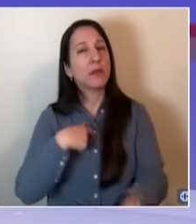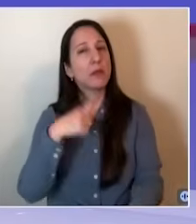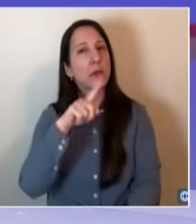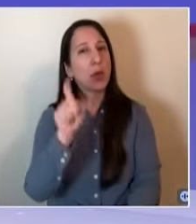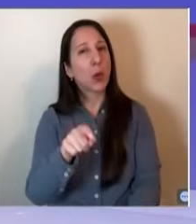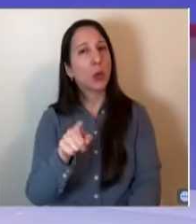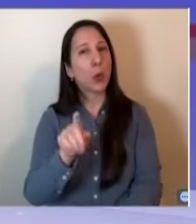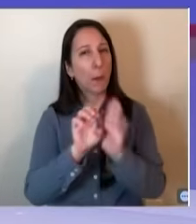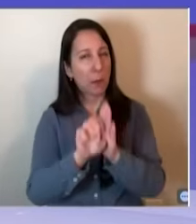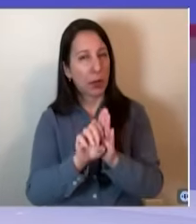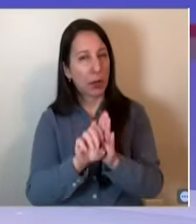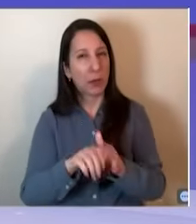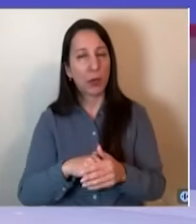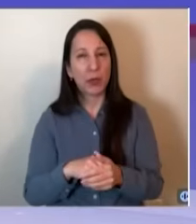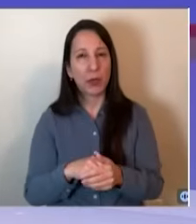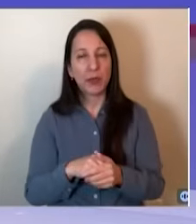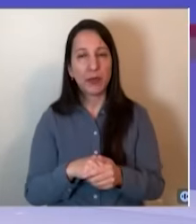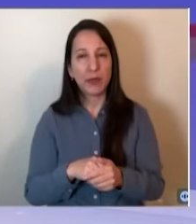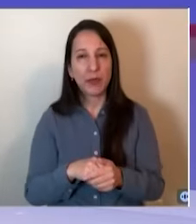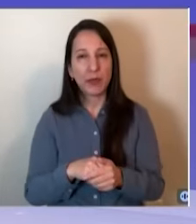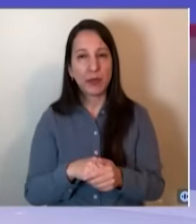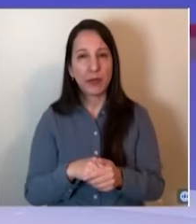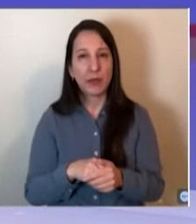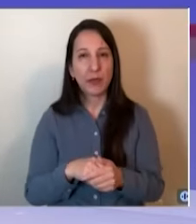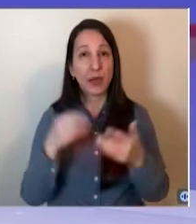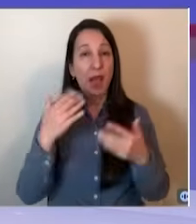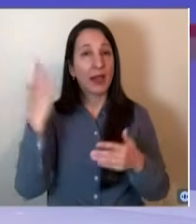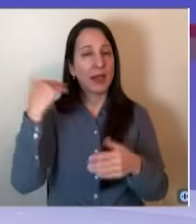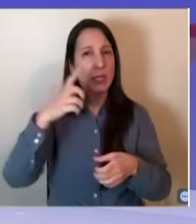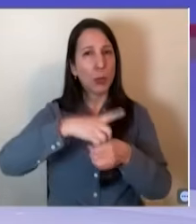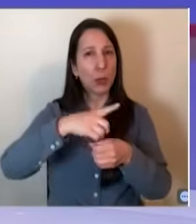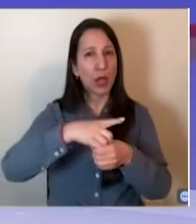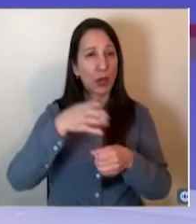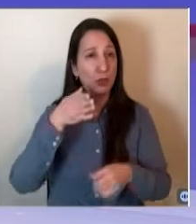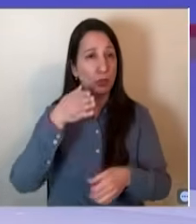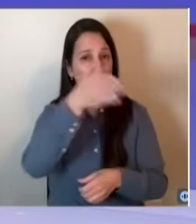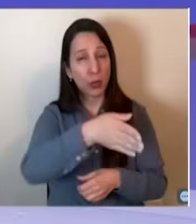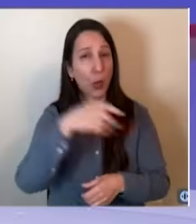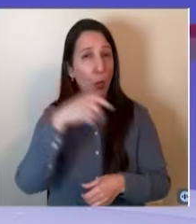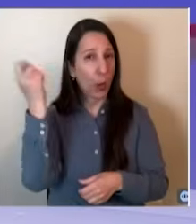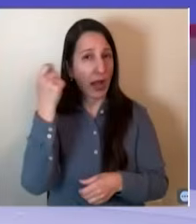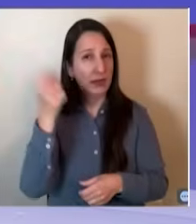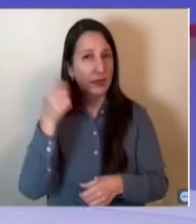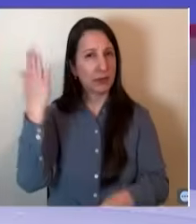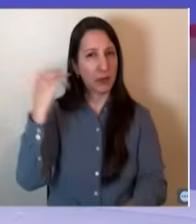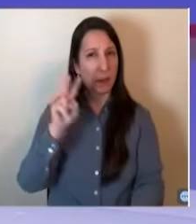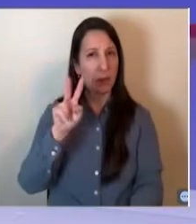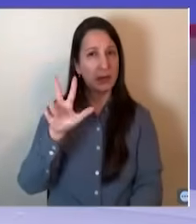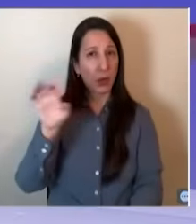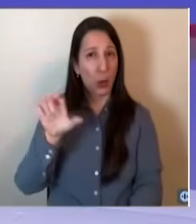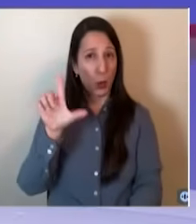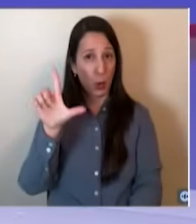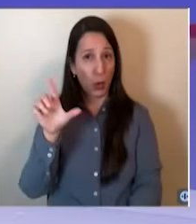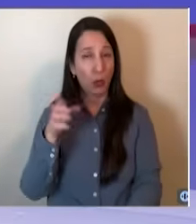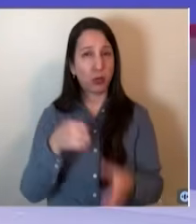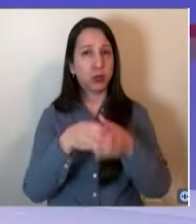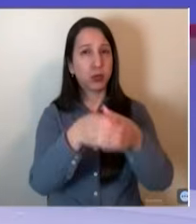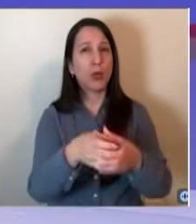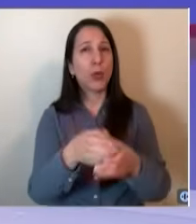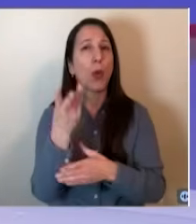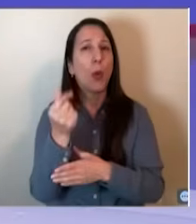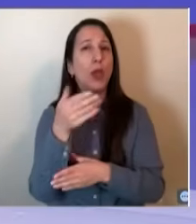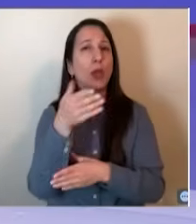ejemplo, fueron diputados a Guanacaste el 25 de julio. ¿Cuántos fueron a hacer